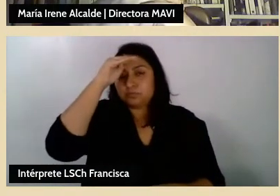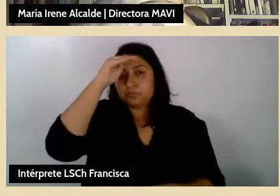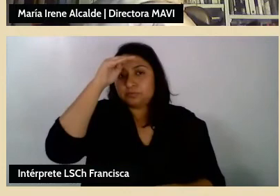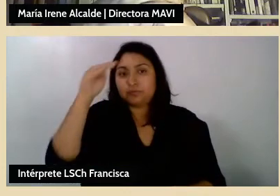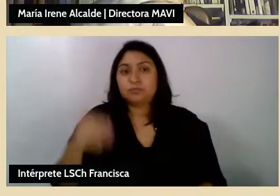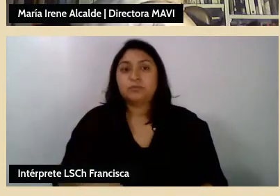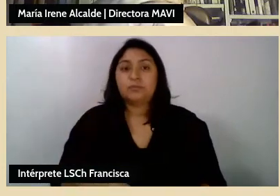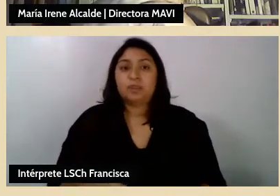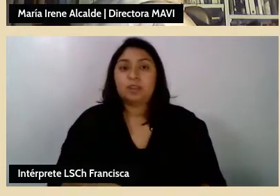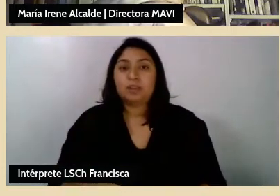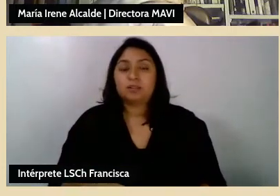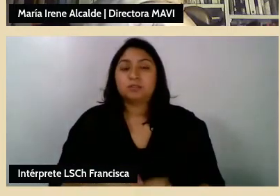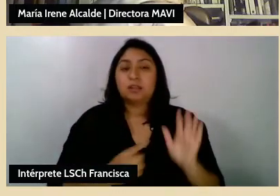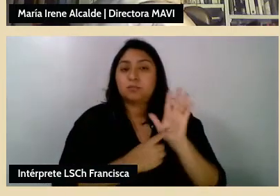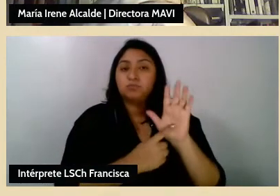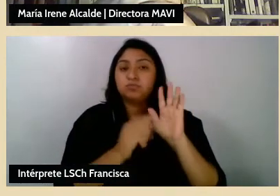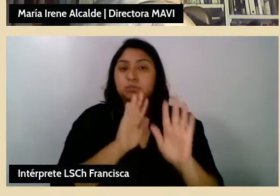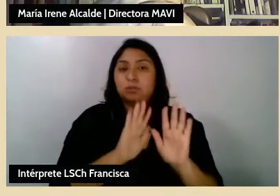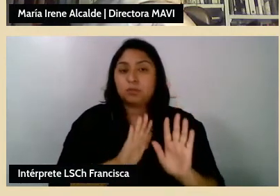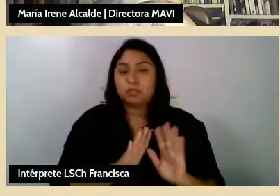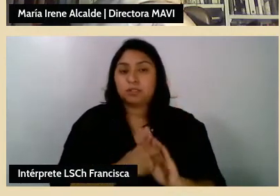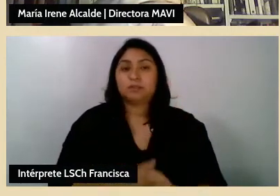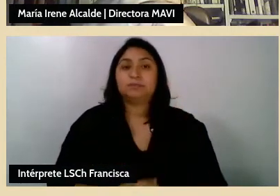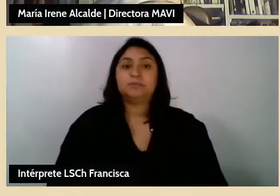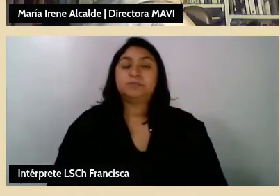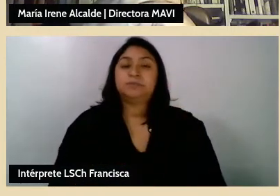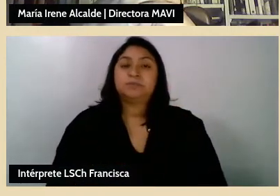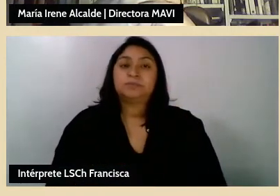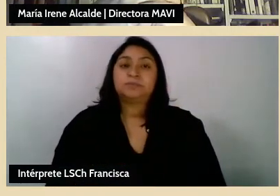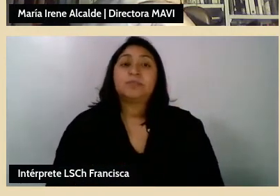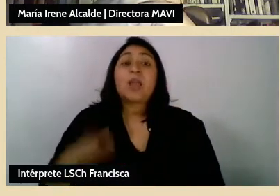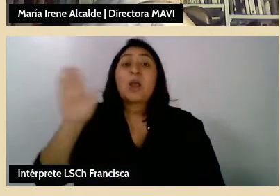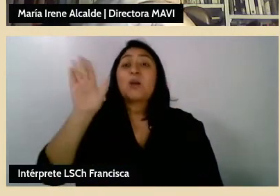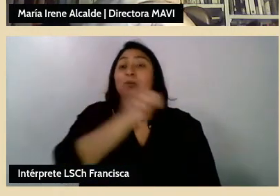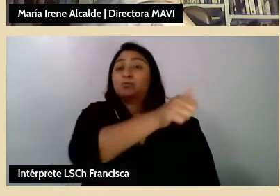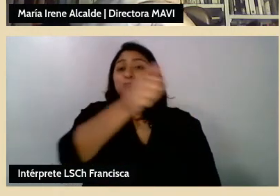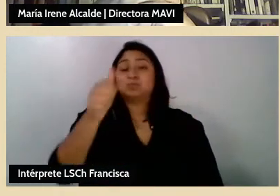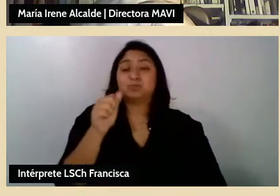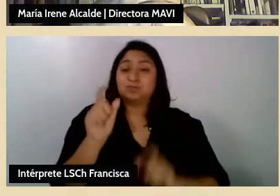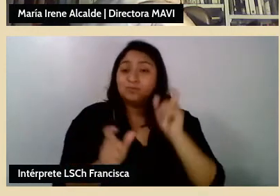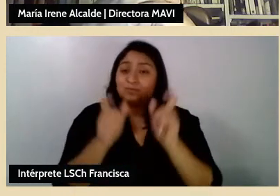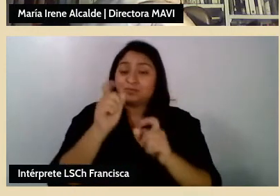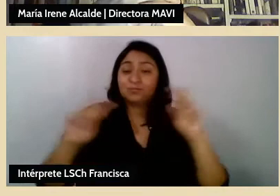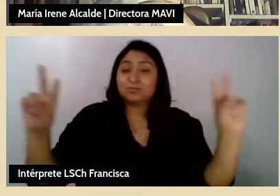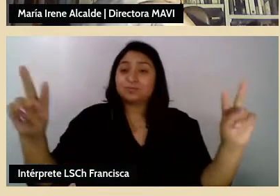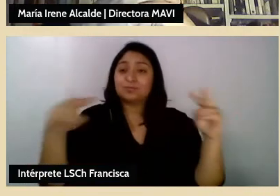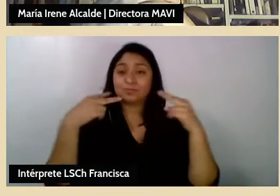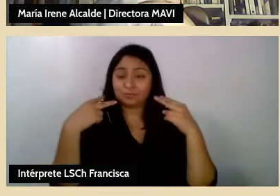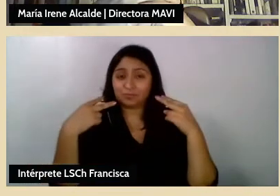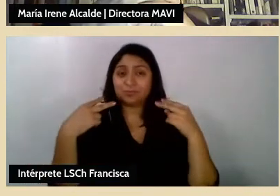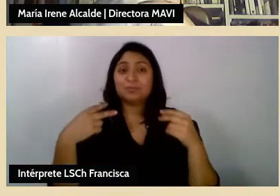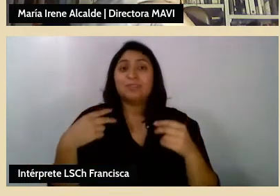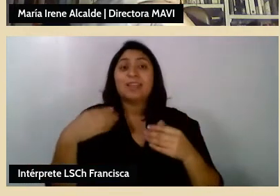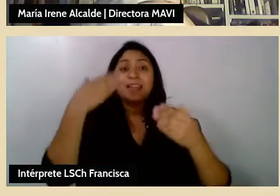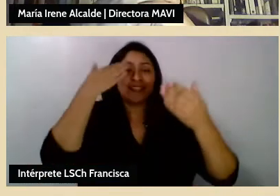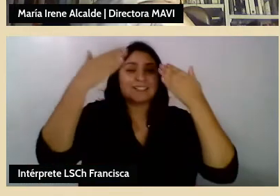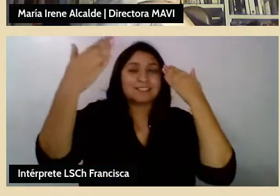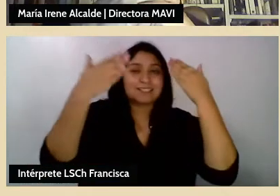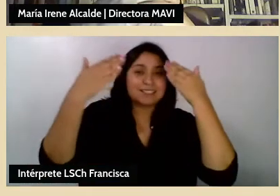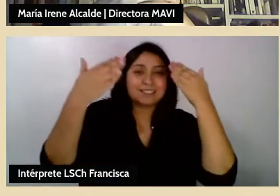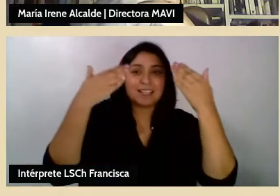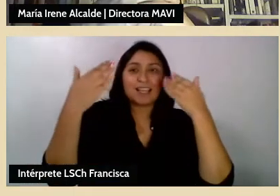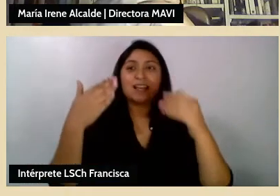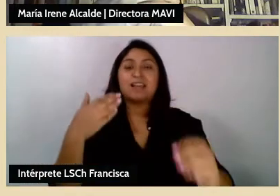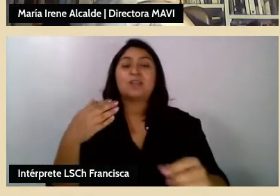de esta muestra. Bueno, hola a todos y a todas que nos están viendo. He visto hartos saludos ahí para el